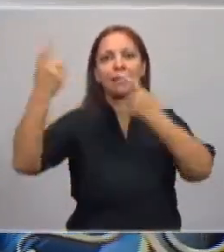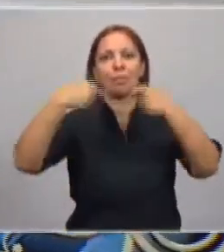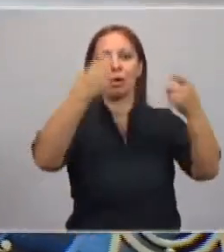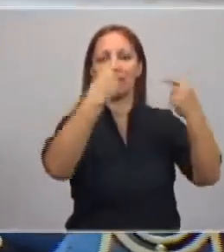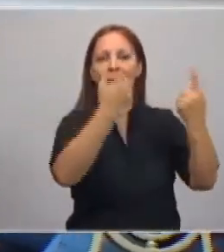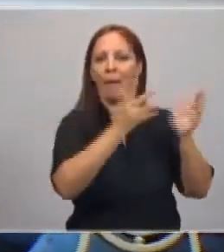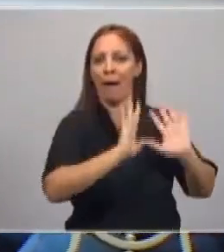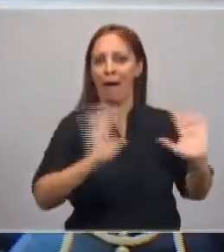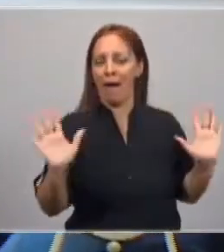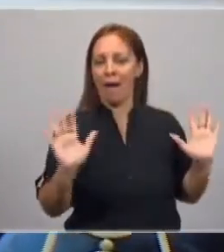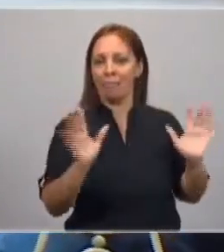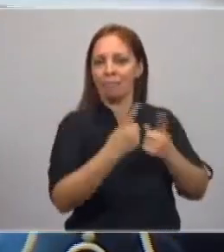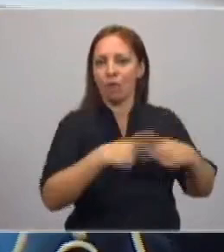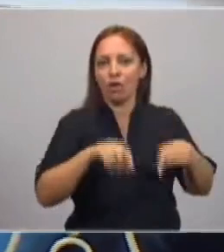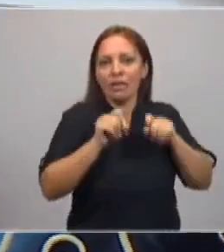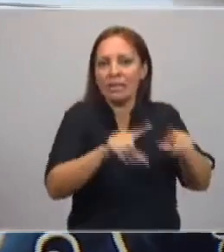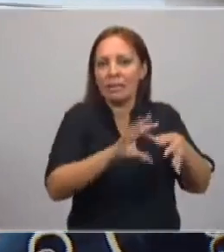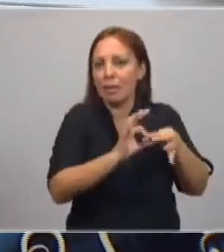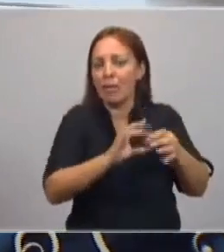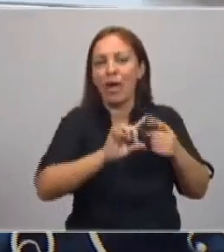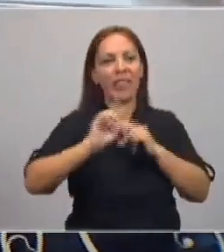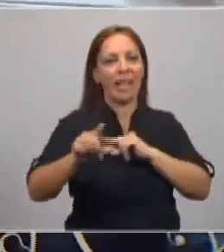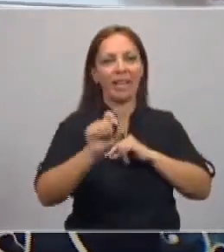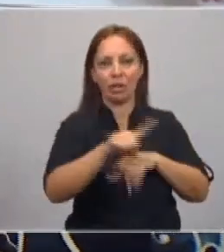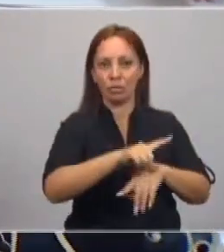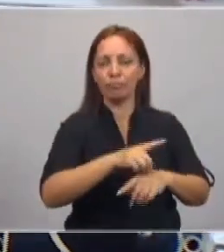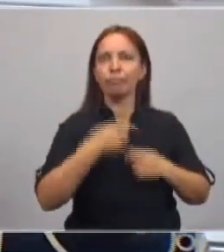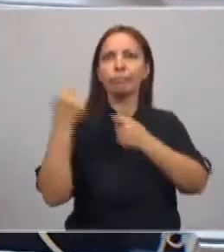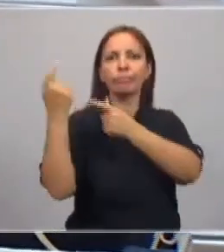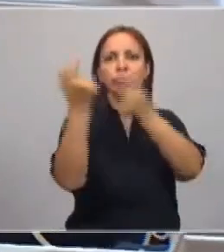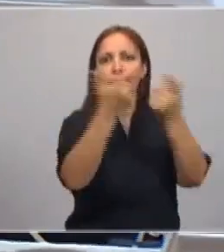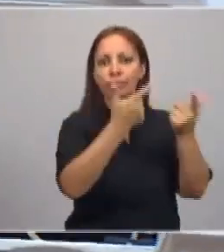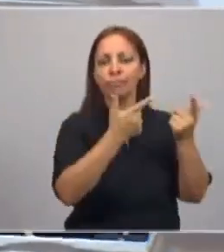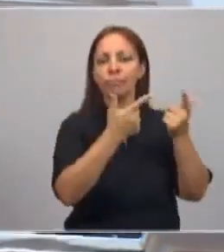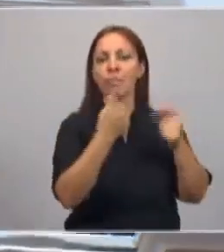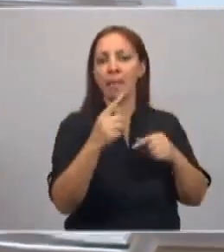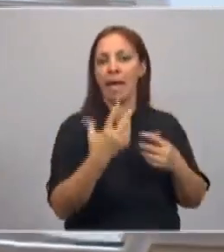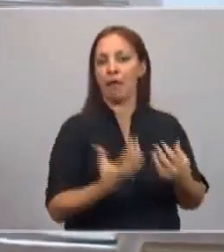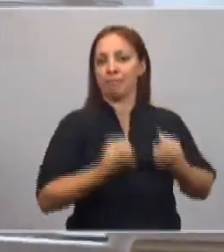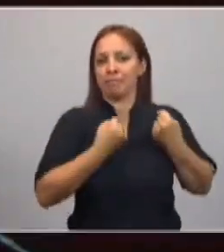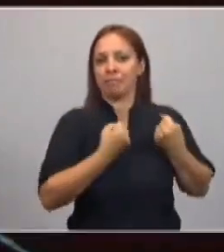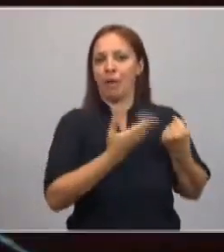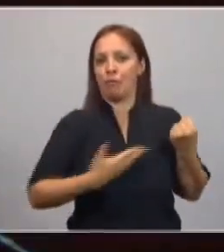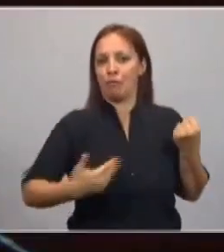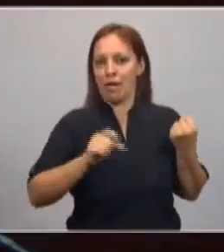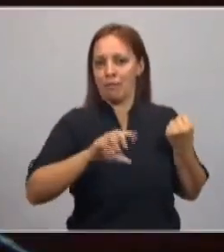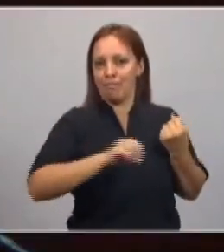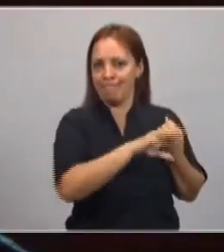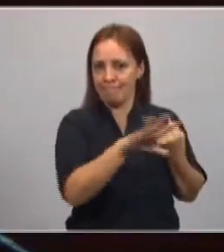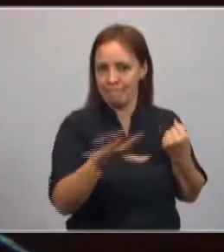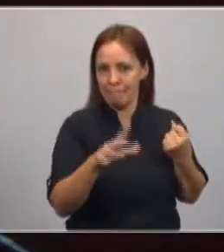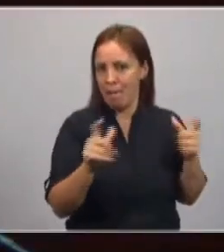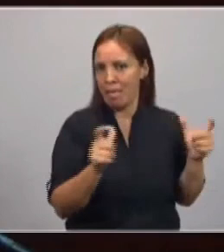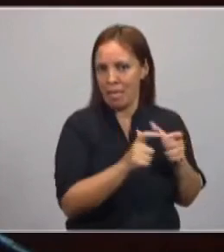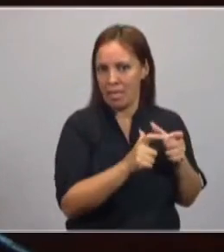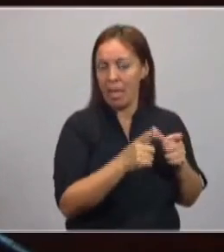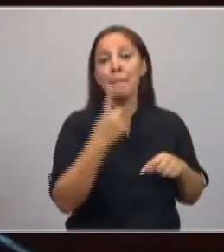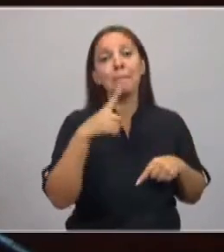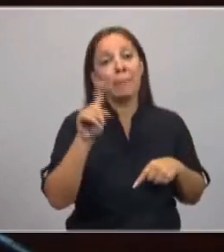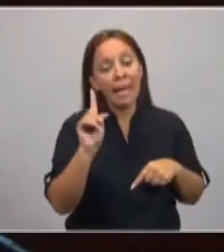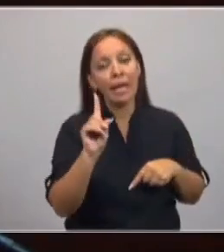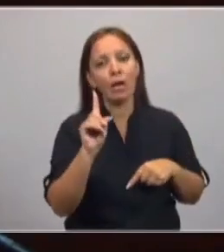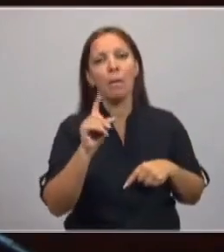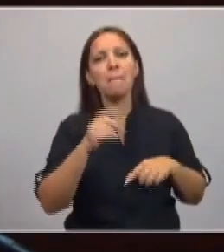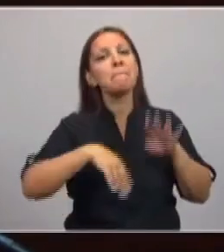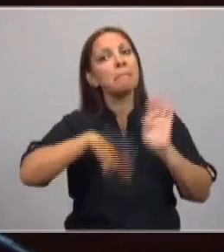elaborar, cuyas ganancias caían en manos de un reducido número de propietarios agropecuarios. Pero la mayoría